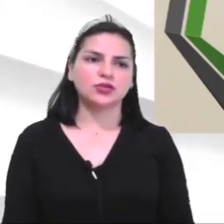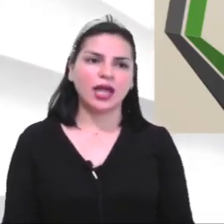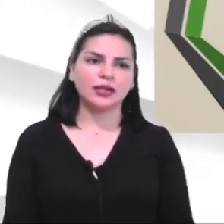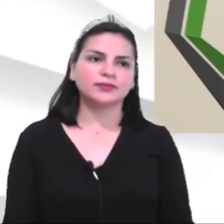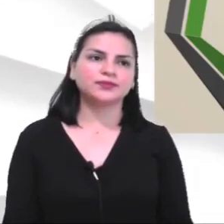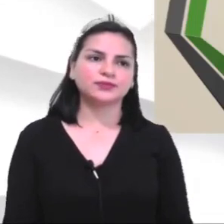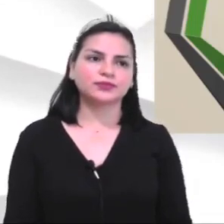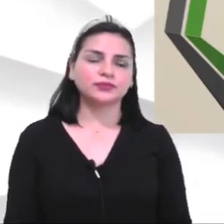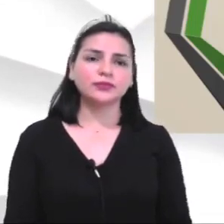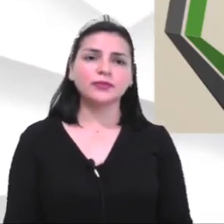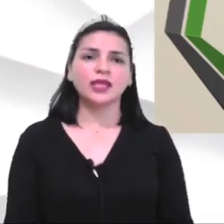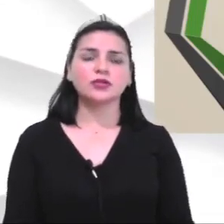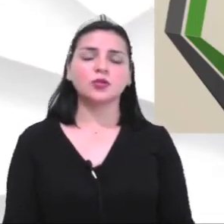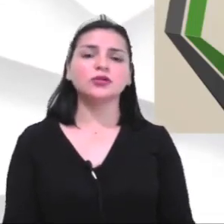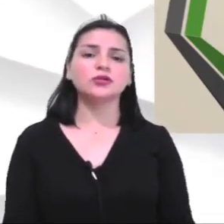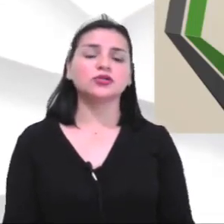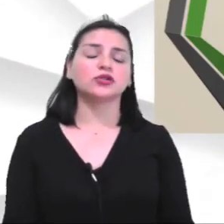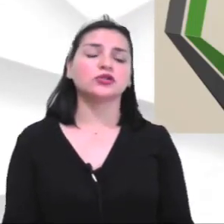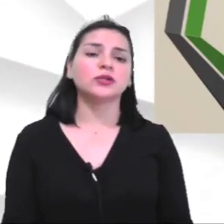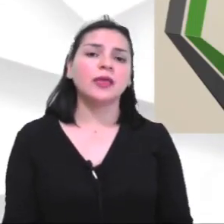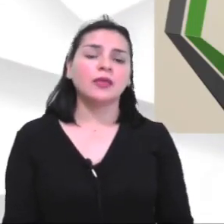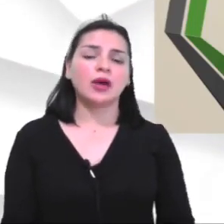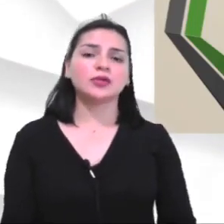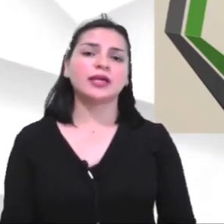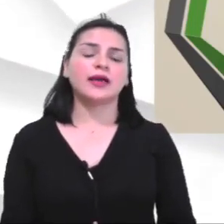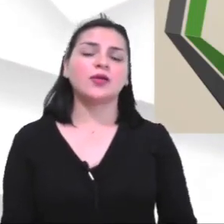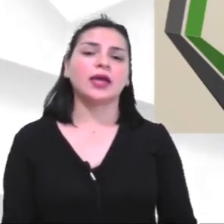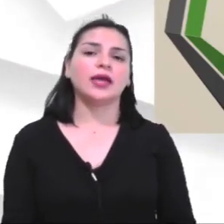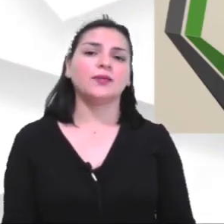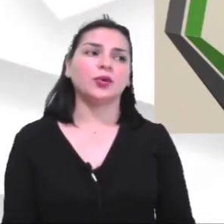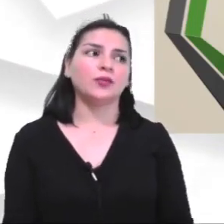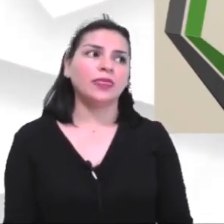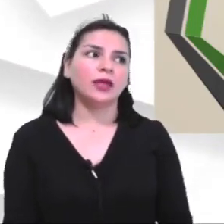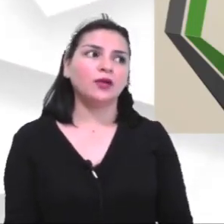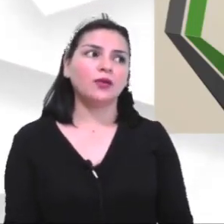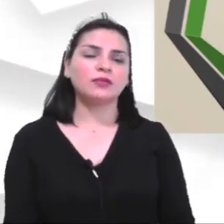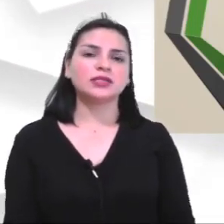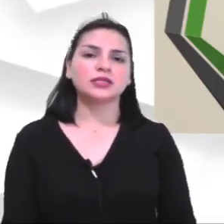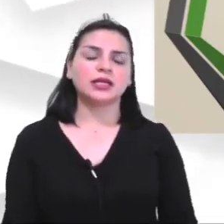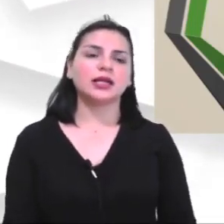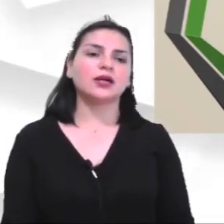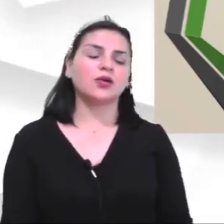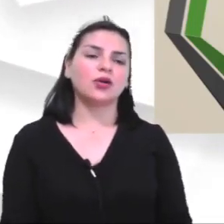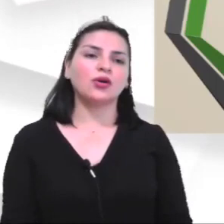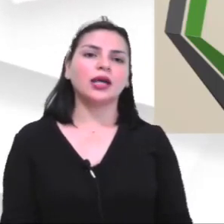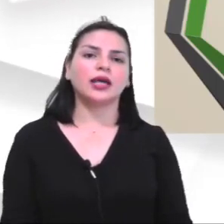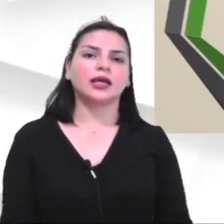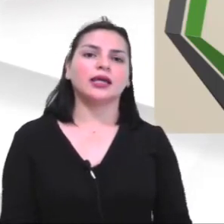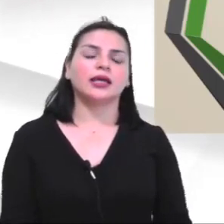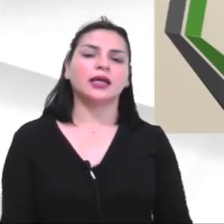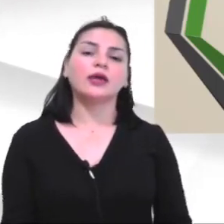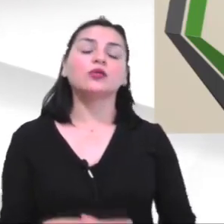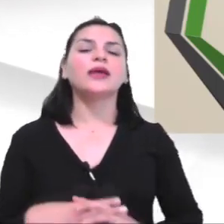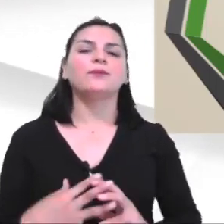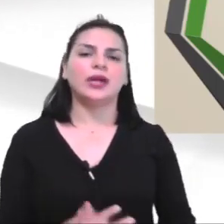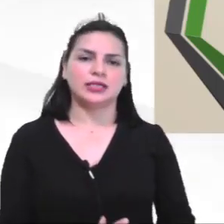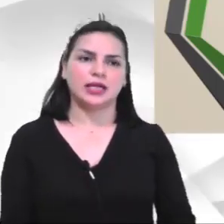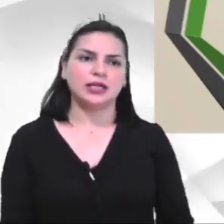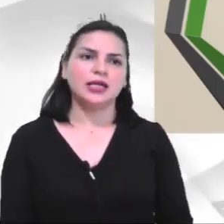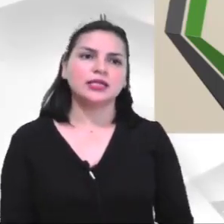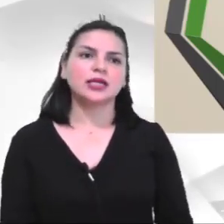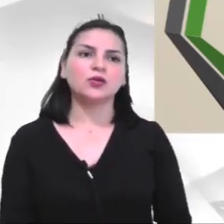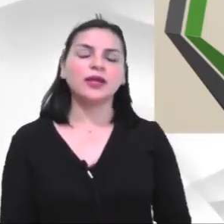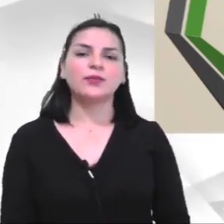ascenso social. Es cuando nosotros, vamos a dar un ejemplo, lo vamos a hacer con en una